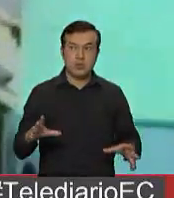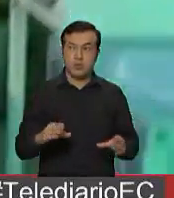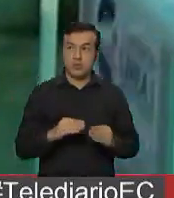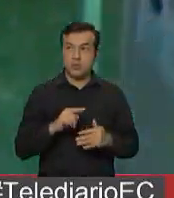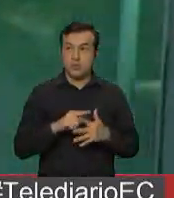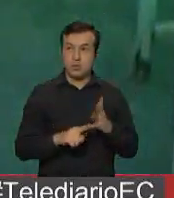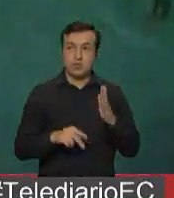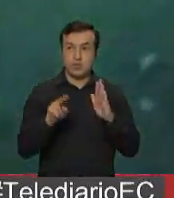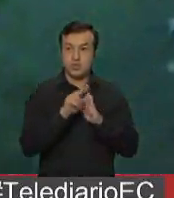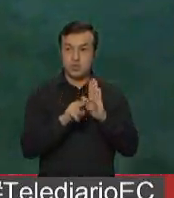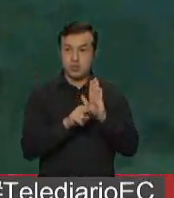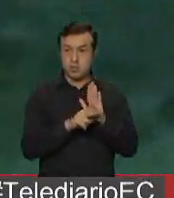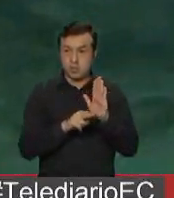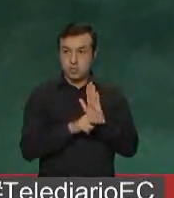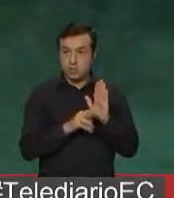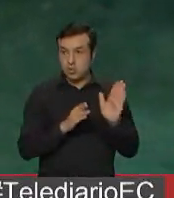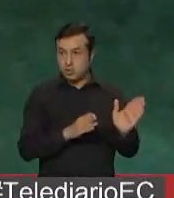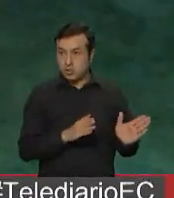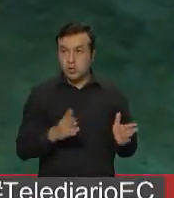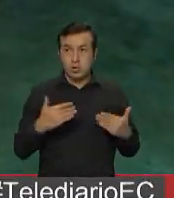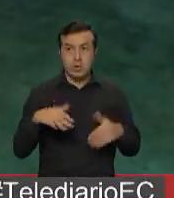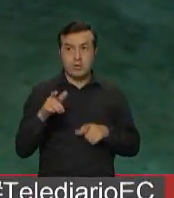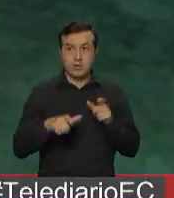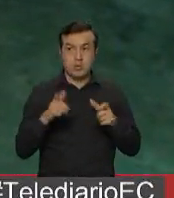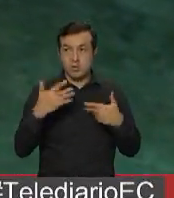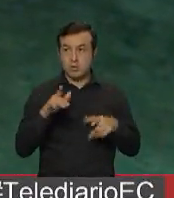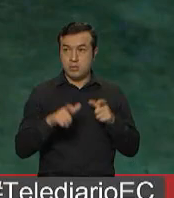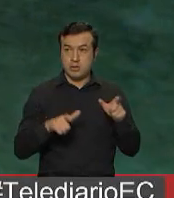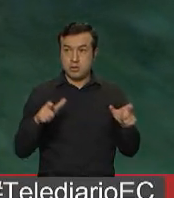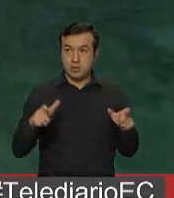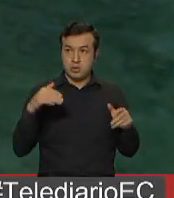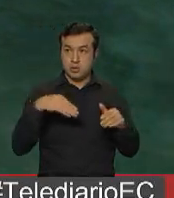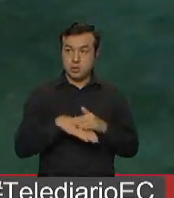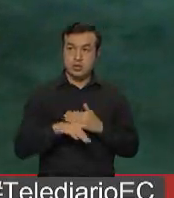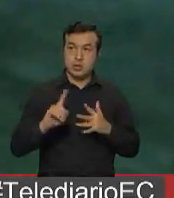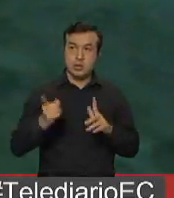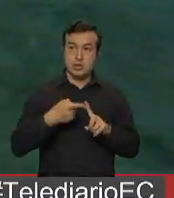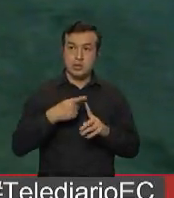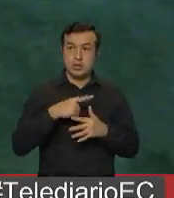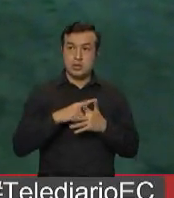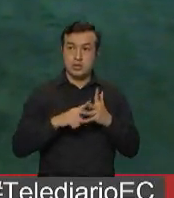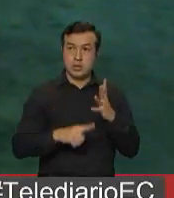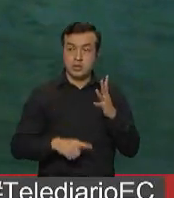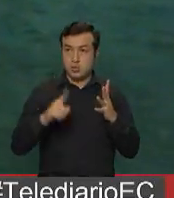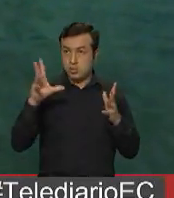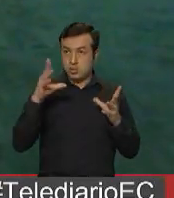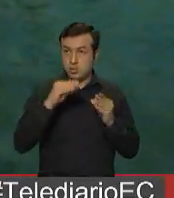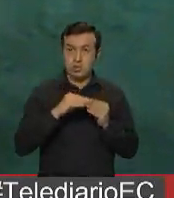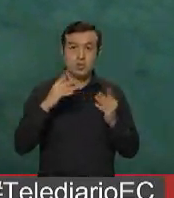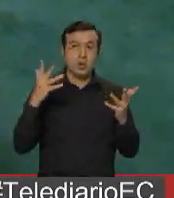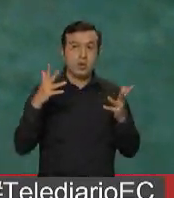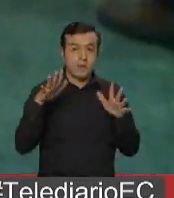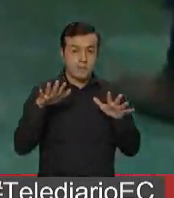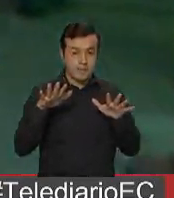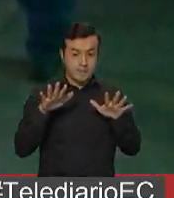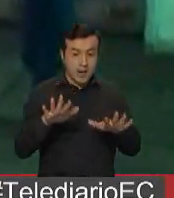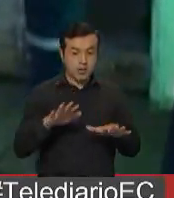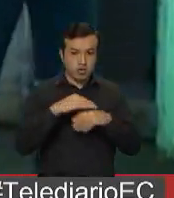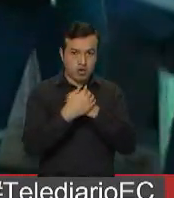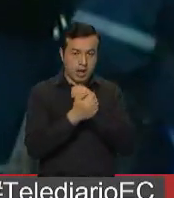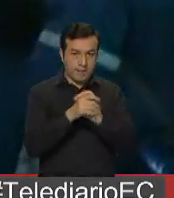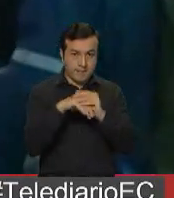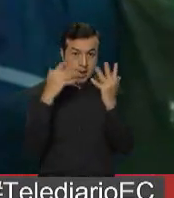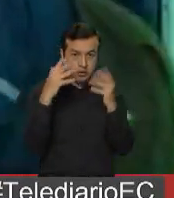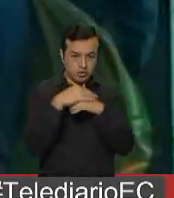todos los protocolos. Con todos los protocolos, exactamente. Cualquier persona que entre aquí tiene que cumplir con estos protocolos. Lavado de manos, desinfección,